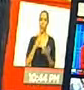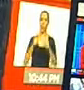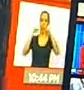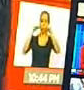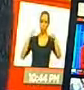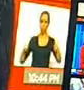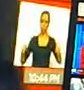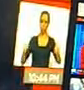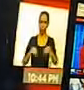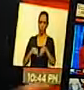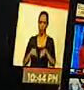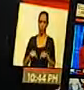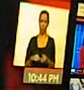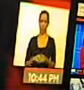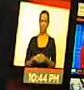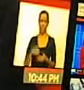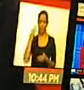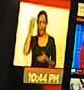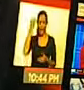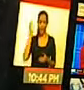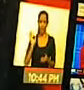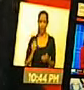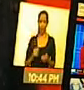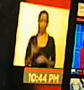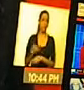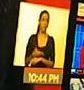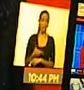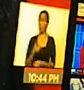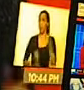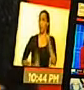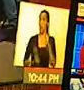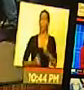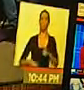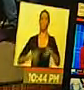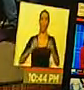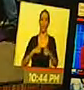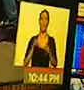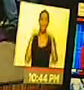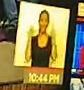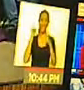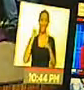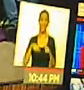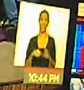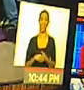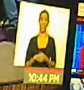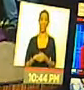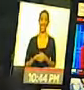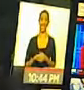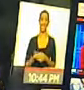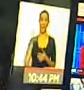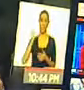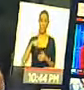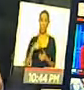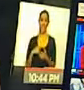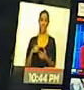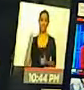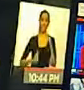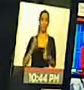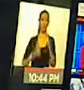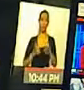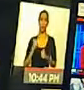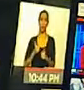un cono. Imagínate, tú con un tipo una pistola al lado no vas a correr más. En La Guaira también corrió. Con un cono. En La Guaira corrió con una señora con un